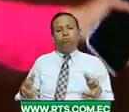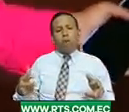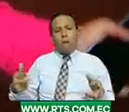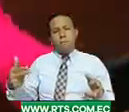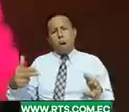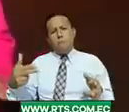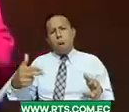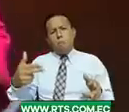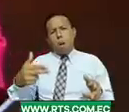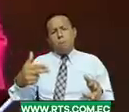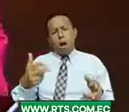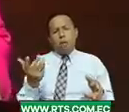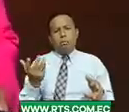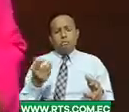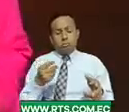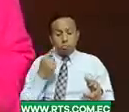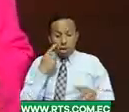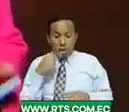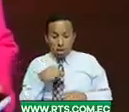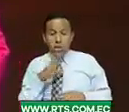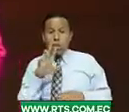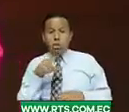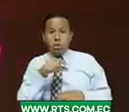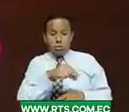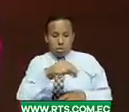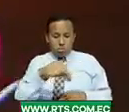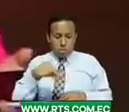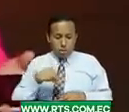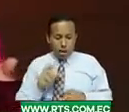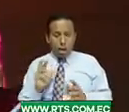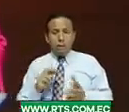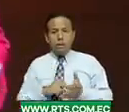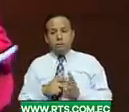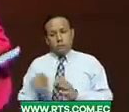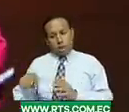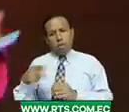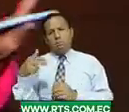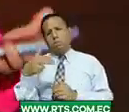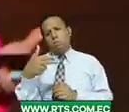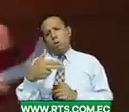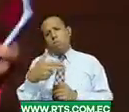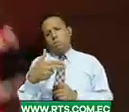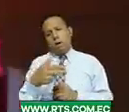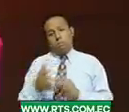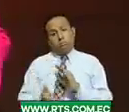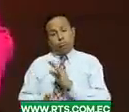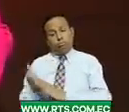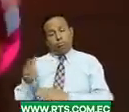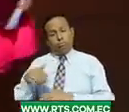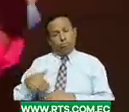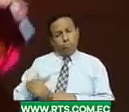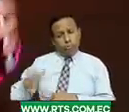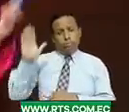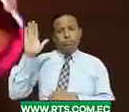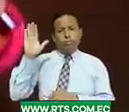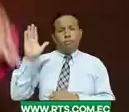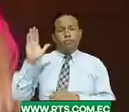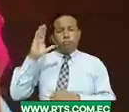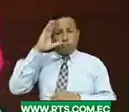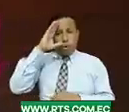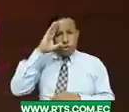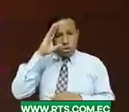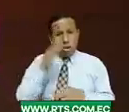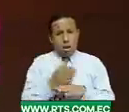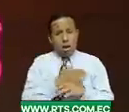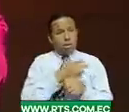propinado y se van del lugar. La policía hace pocos minutos estaba revisando las cámaras de seguridad en el lugar y obviamente cogiendo los testimonios, no